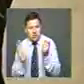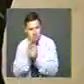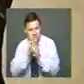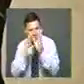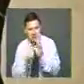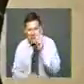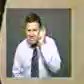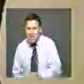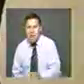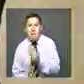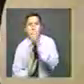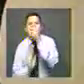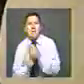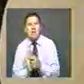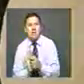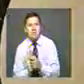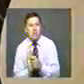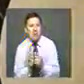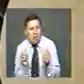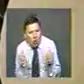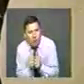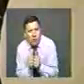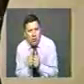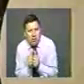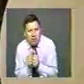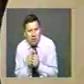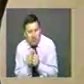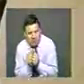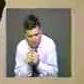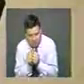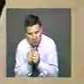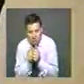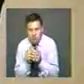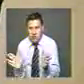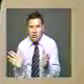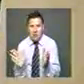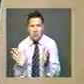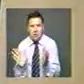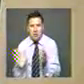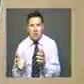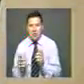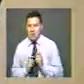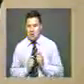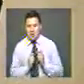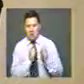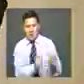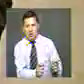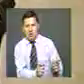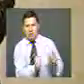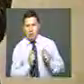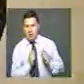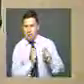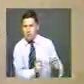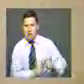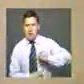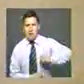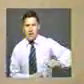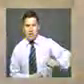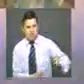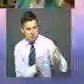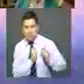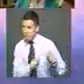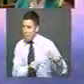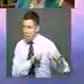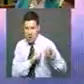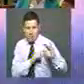carácter marital, público y con transferencia de los derechos.